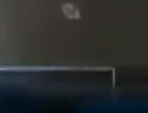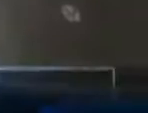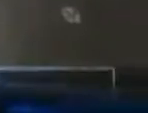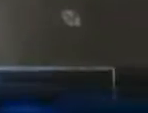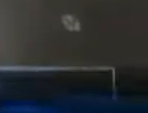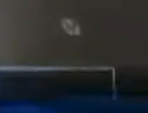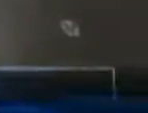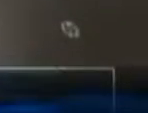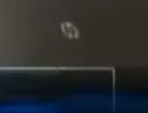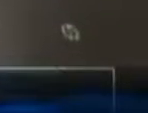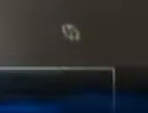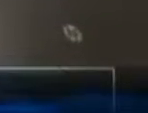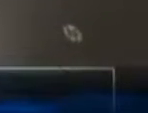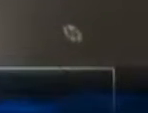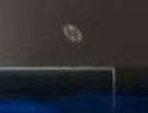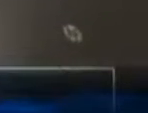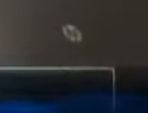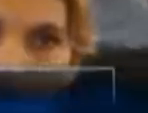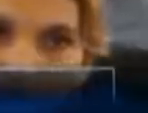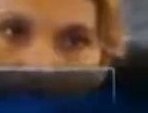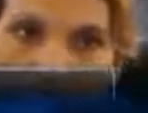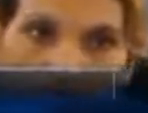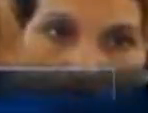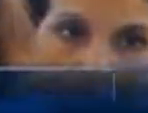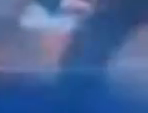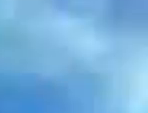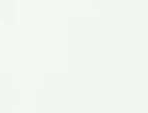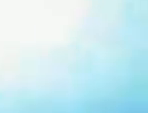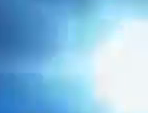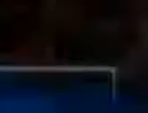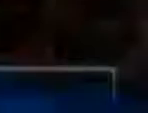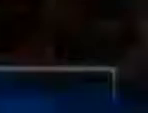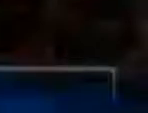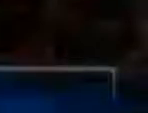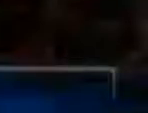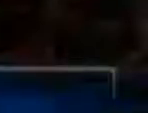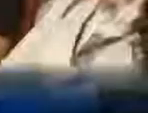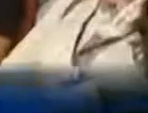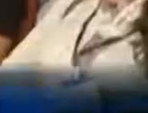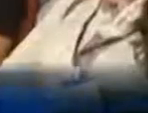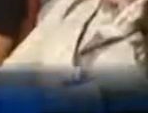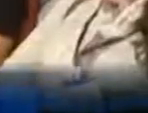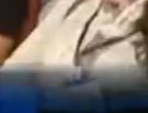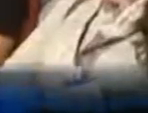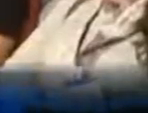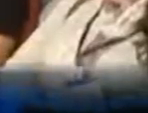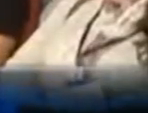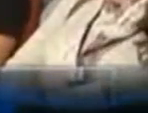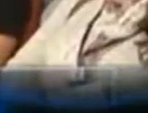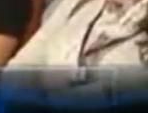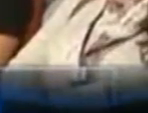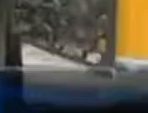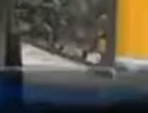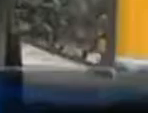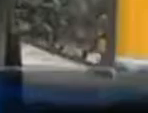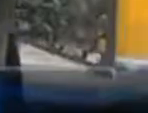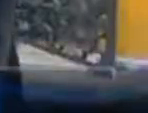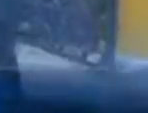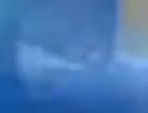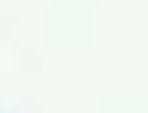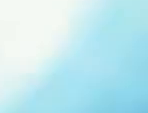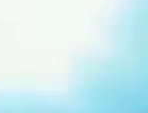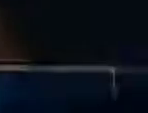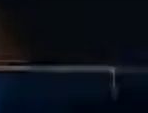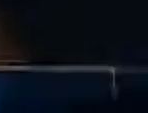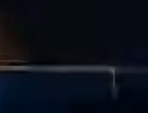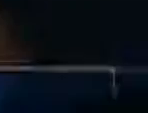Enlace Ciudadano 496 se efectuó en Quito. Inició Hábitat 3, la conferencia más grande de las Naciones